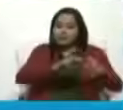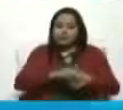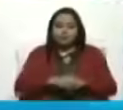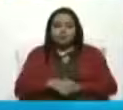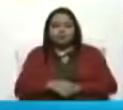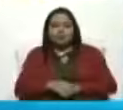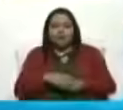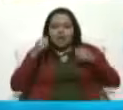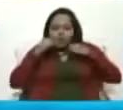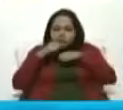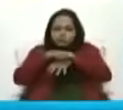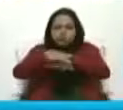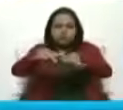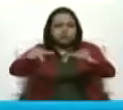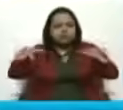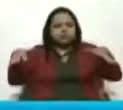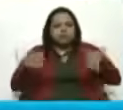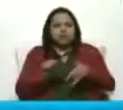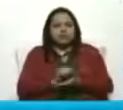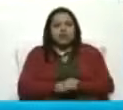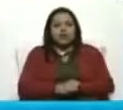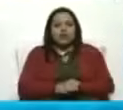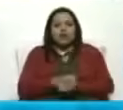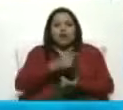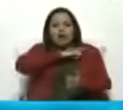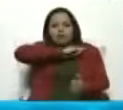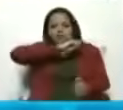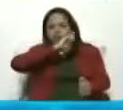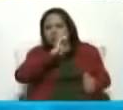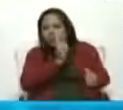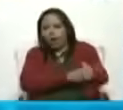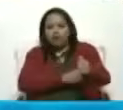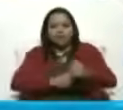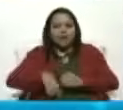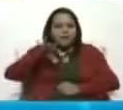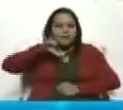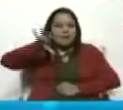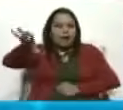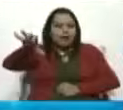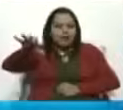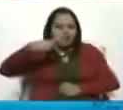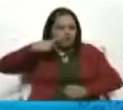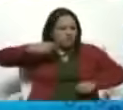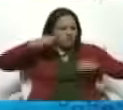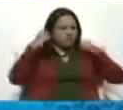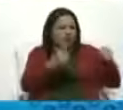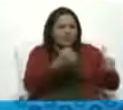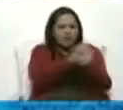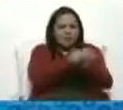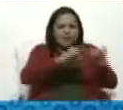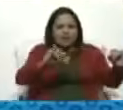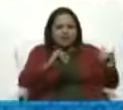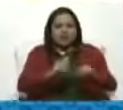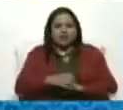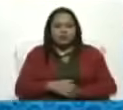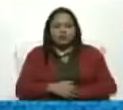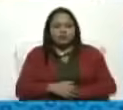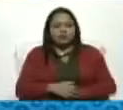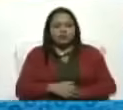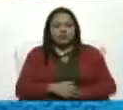Se despliega la fuerza de la patria indómita e independiente.